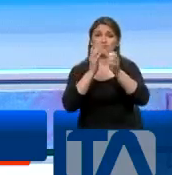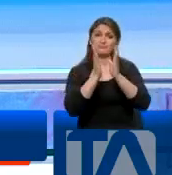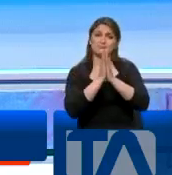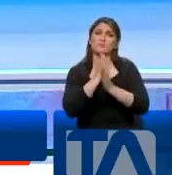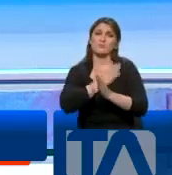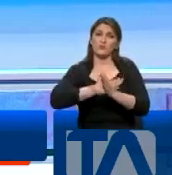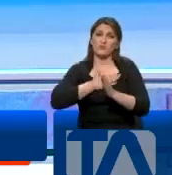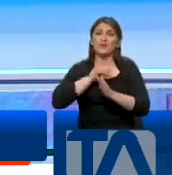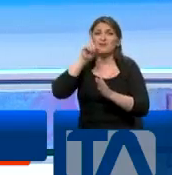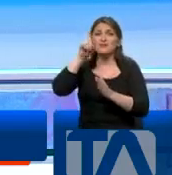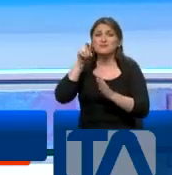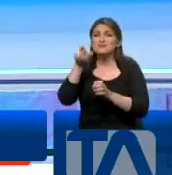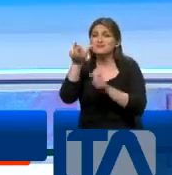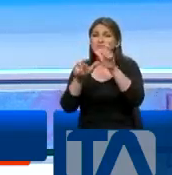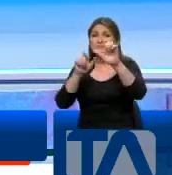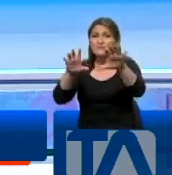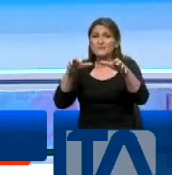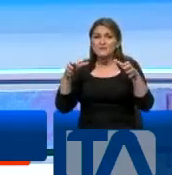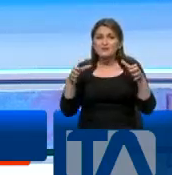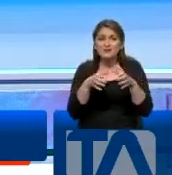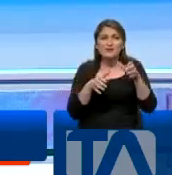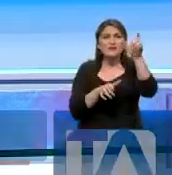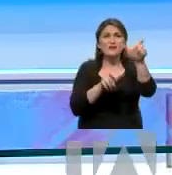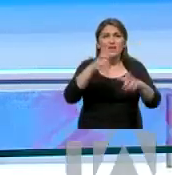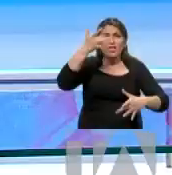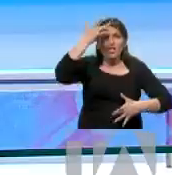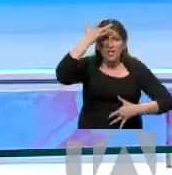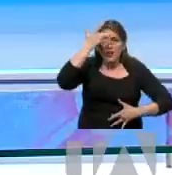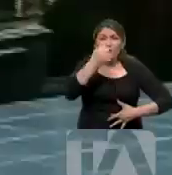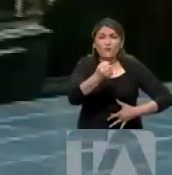para garantizar tratamientos de enfermedades catastróficas.